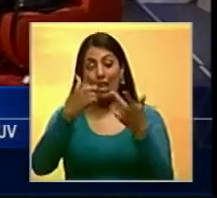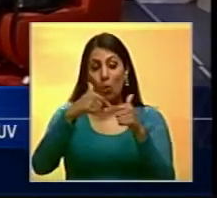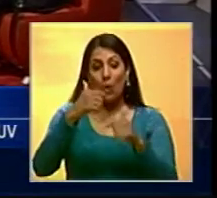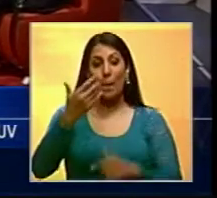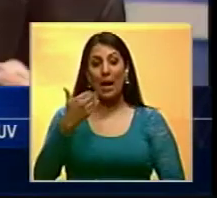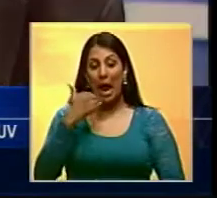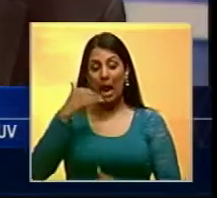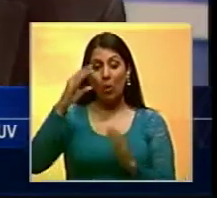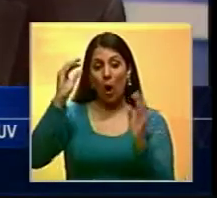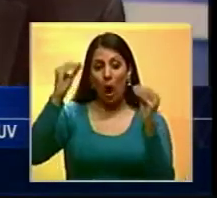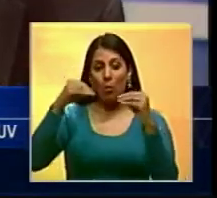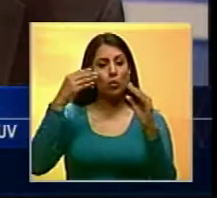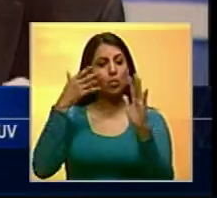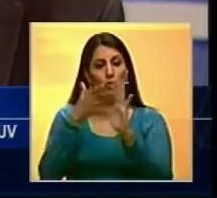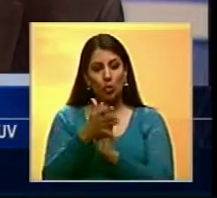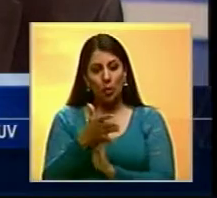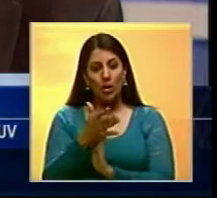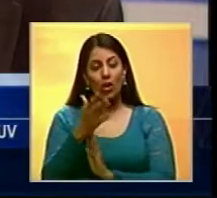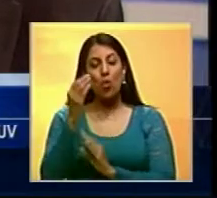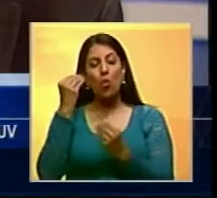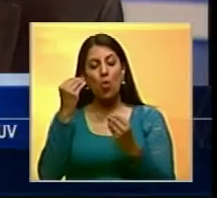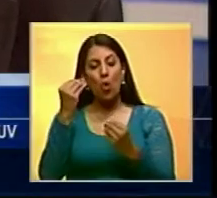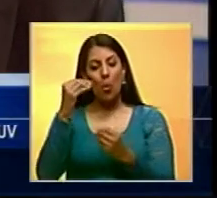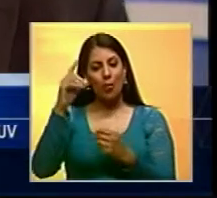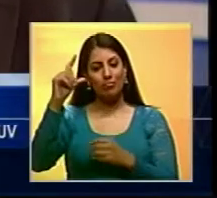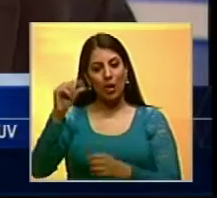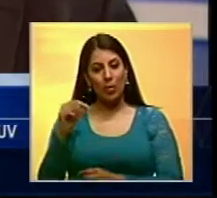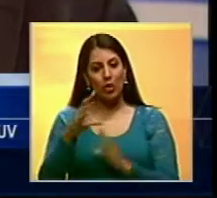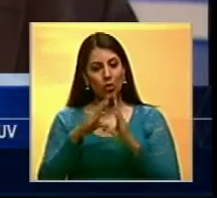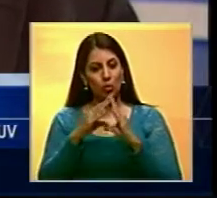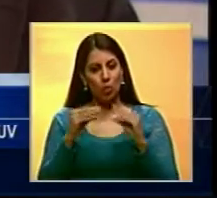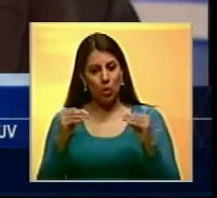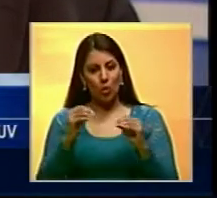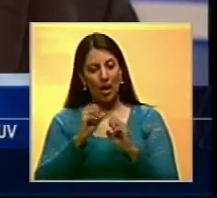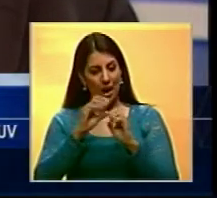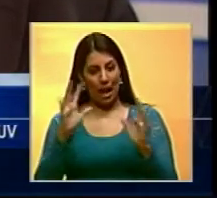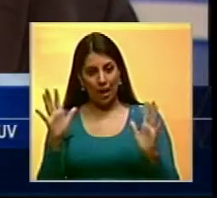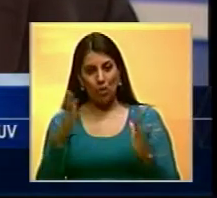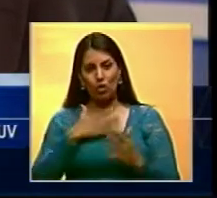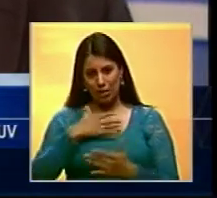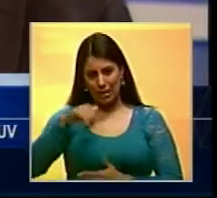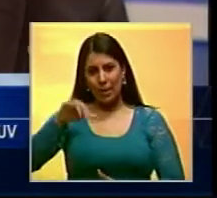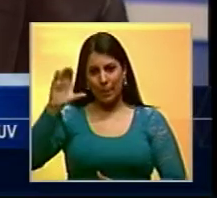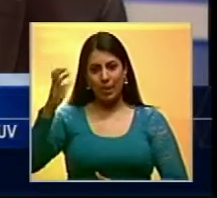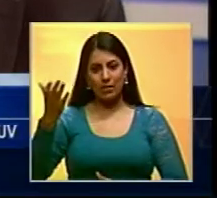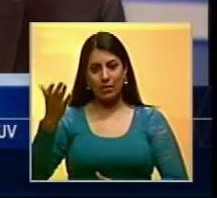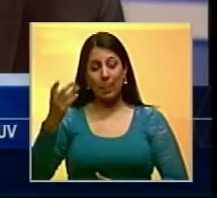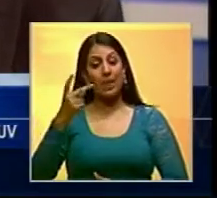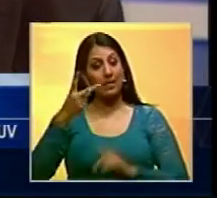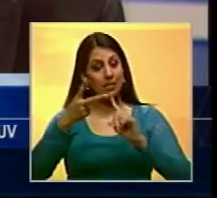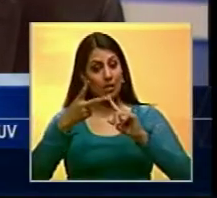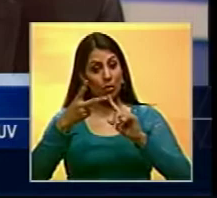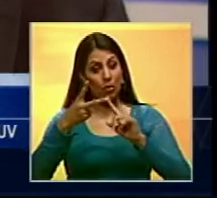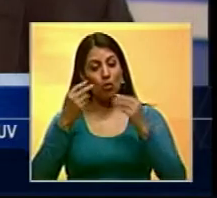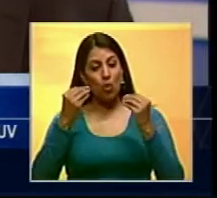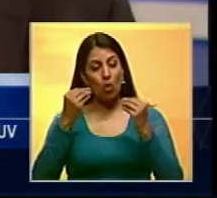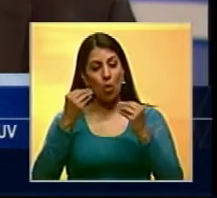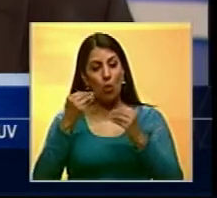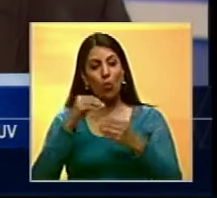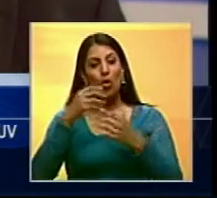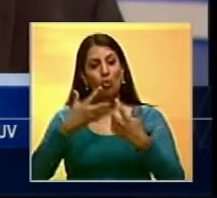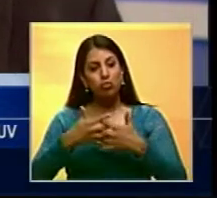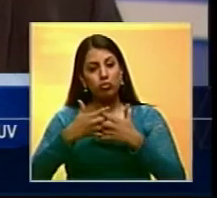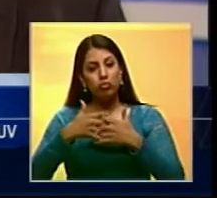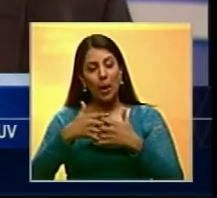de acuerdo en materia de cómo bajar la inflación. Eso es un hecho concreto en este país. En segundo lugar, cómo levantar la